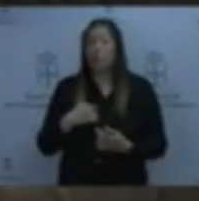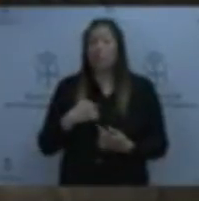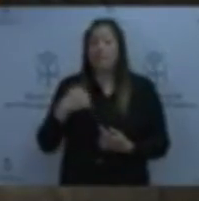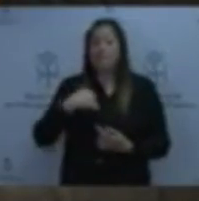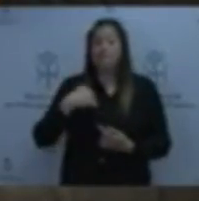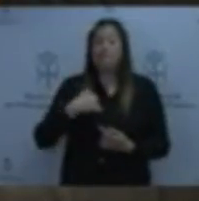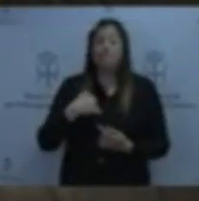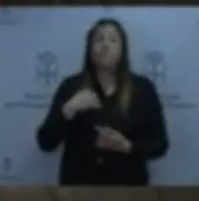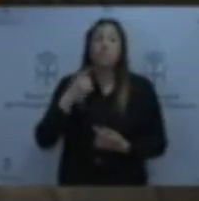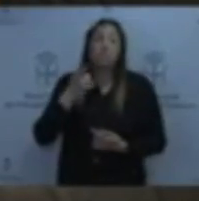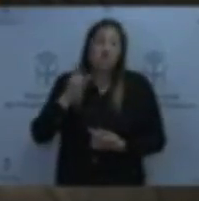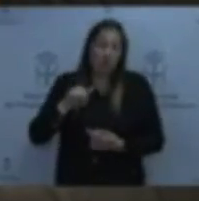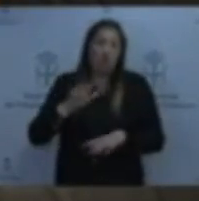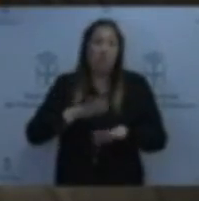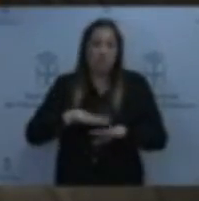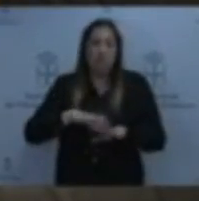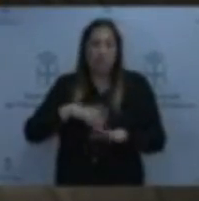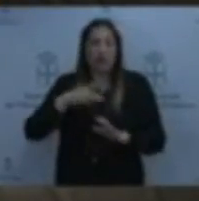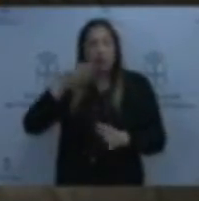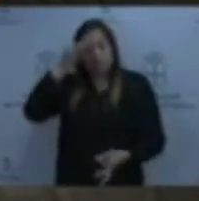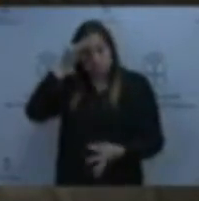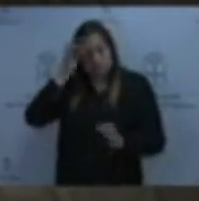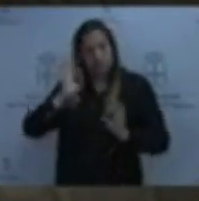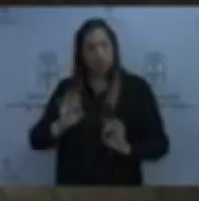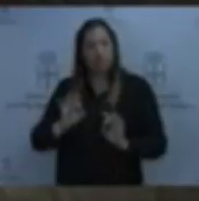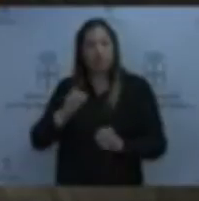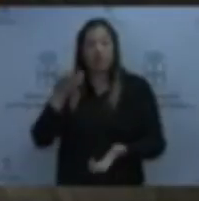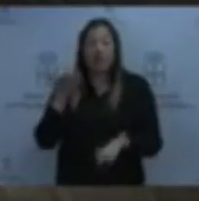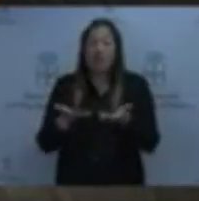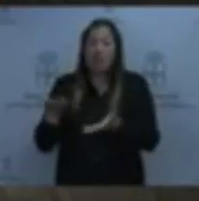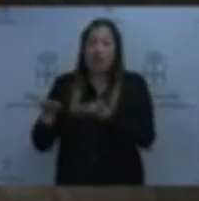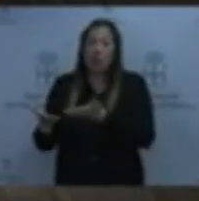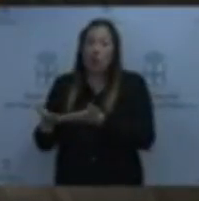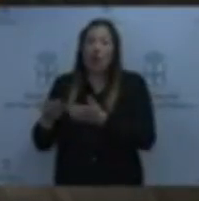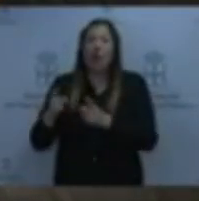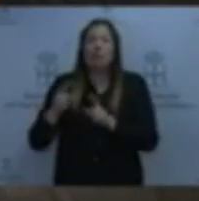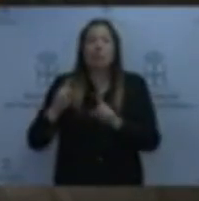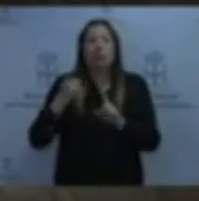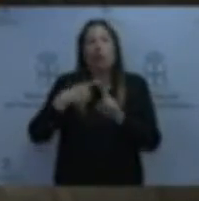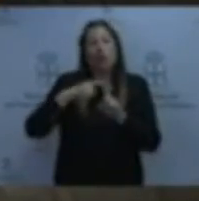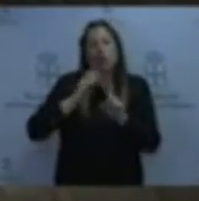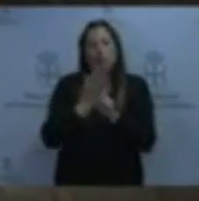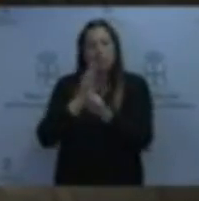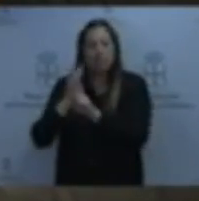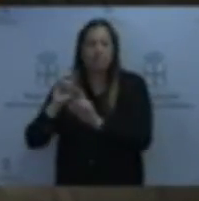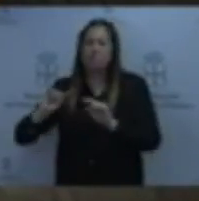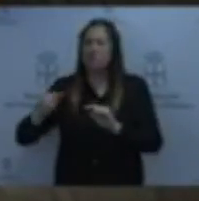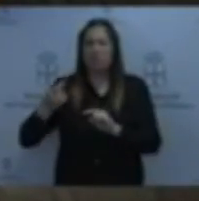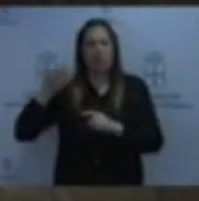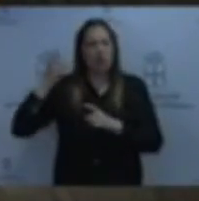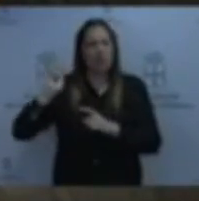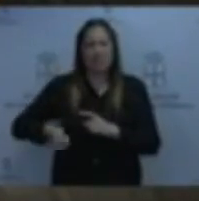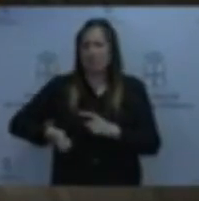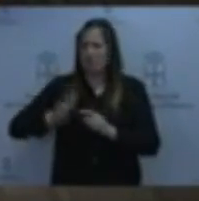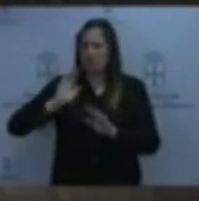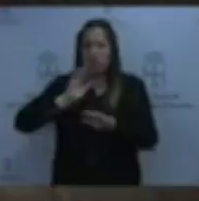y también para ser rigurosos, a la hora de evaluar todos los alcances, yo creo que lo primero es cumplir la sentencia a rajatabla y, por